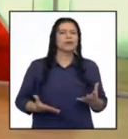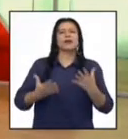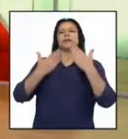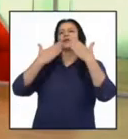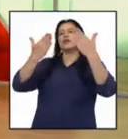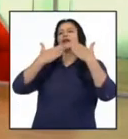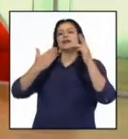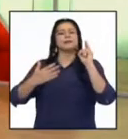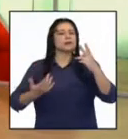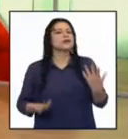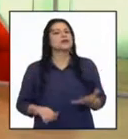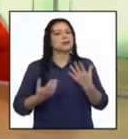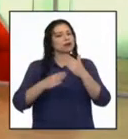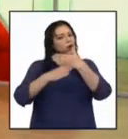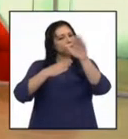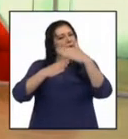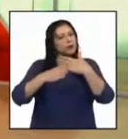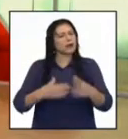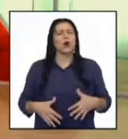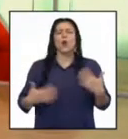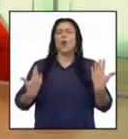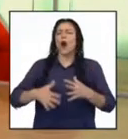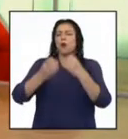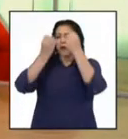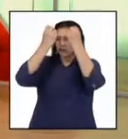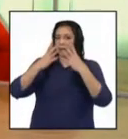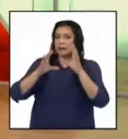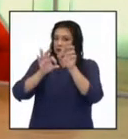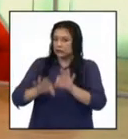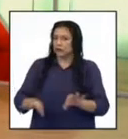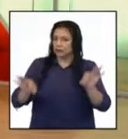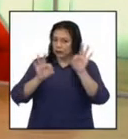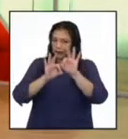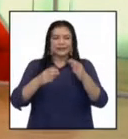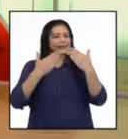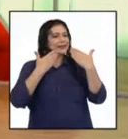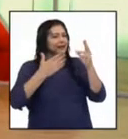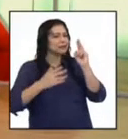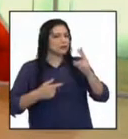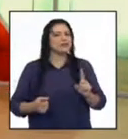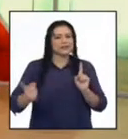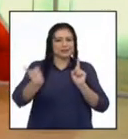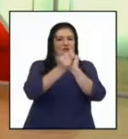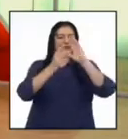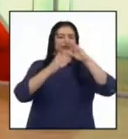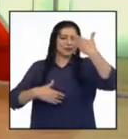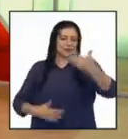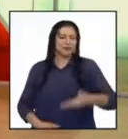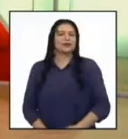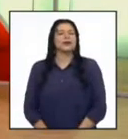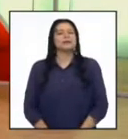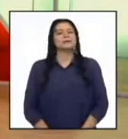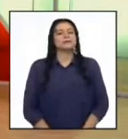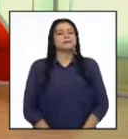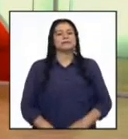Muchas gracias, profesora, por habernos compartido tan valiosa información. Muchas gracias, profesora. Hasta la próxima.